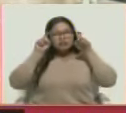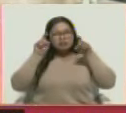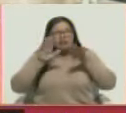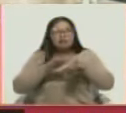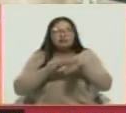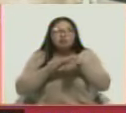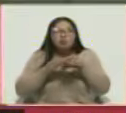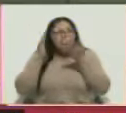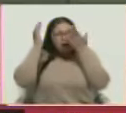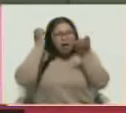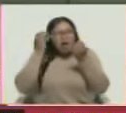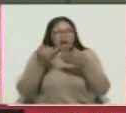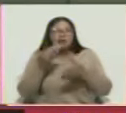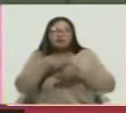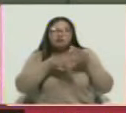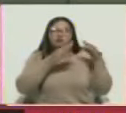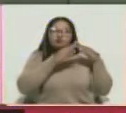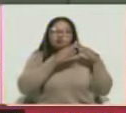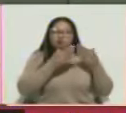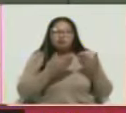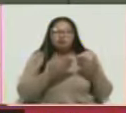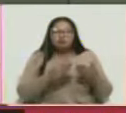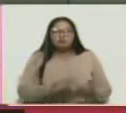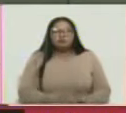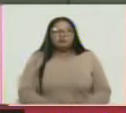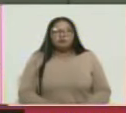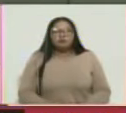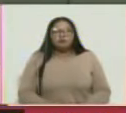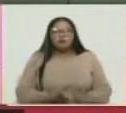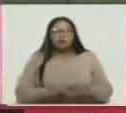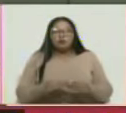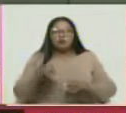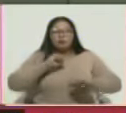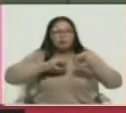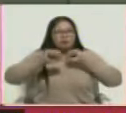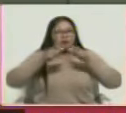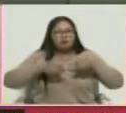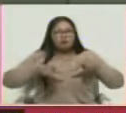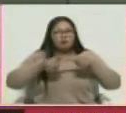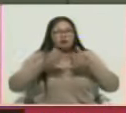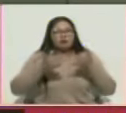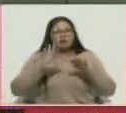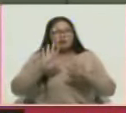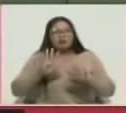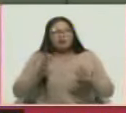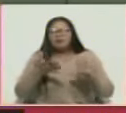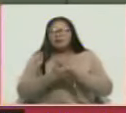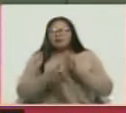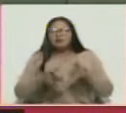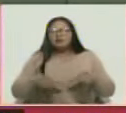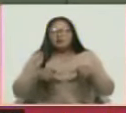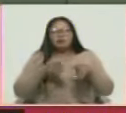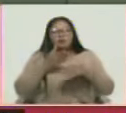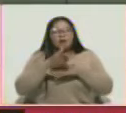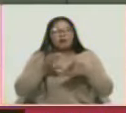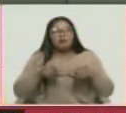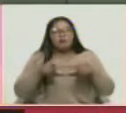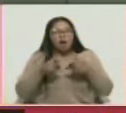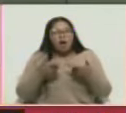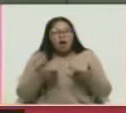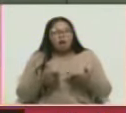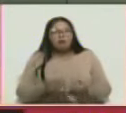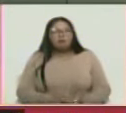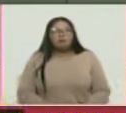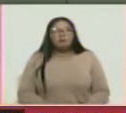¿hay refugios? Porque además se dice que han bombardeado refugios. Entonces no, uno se pregunta, no. ¿Qué espacios hay para refugio en una